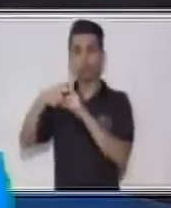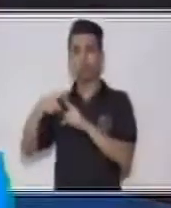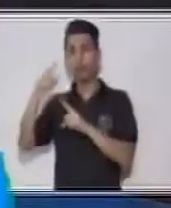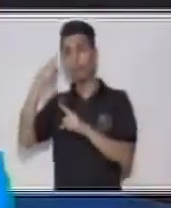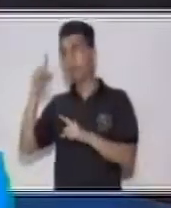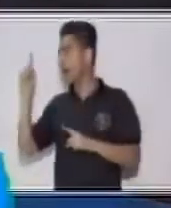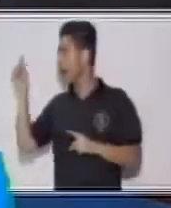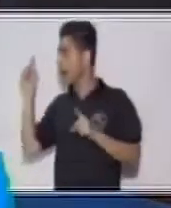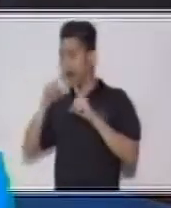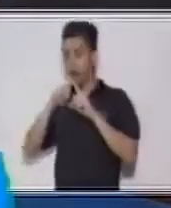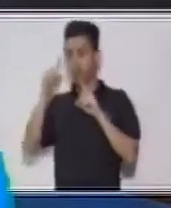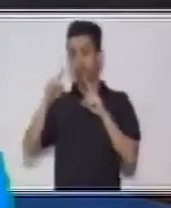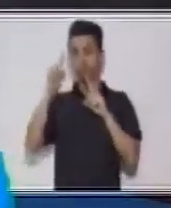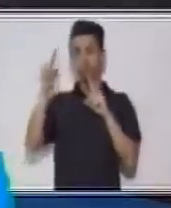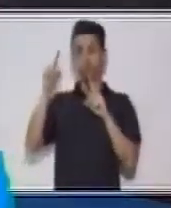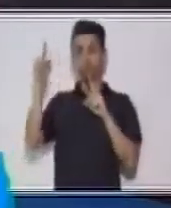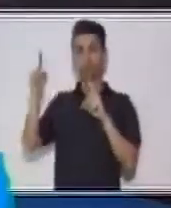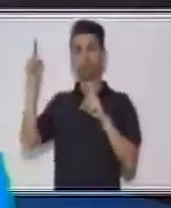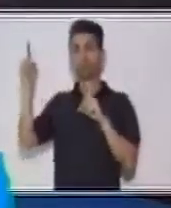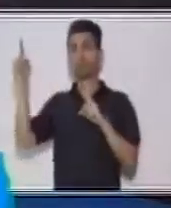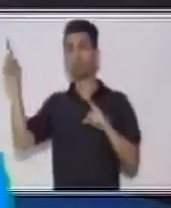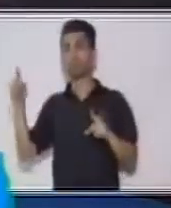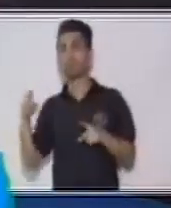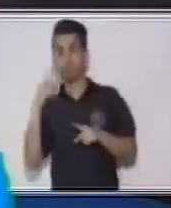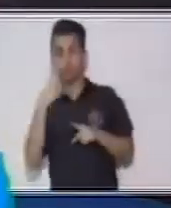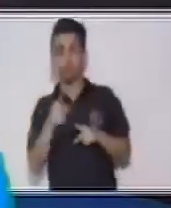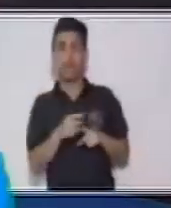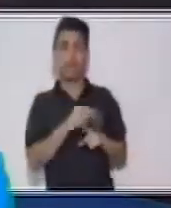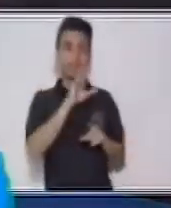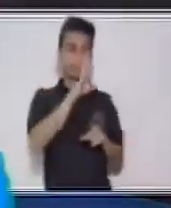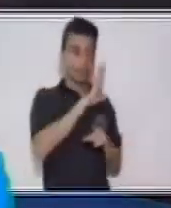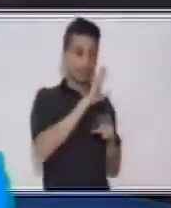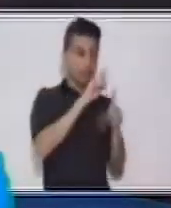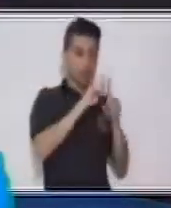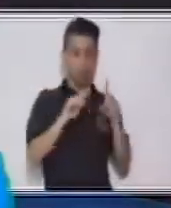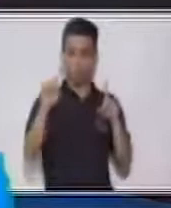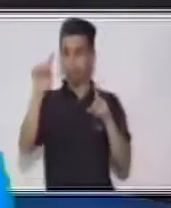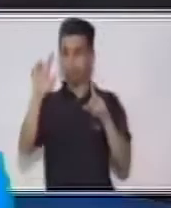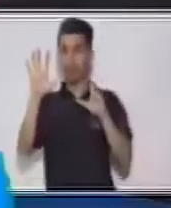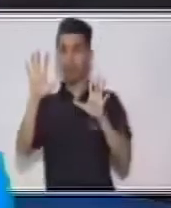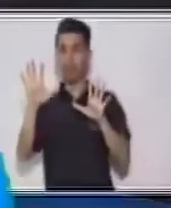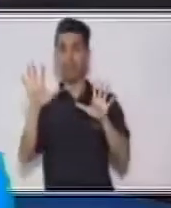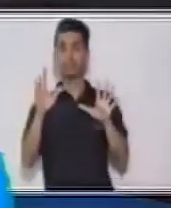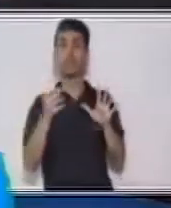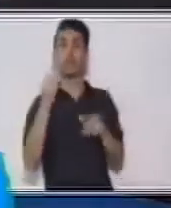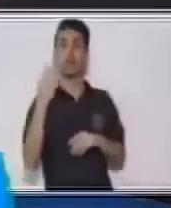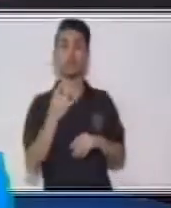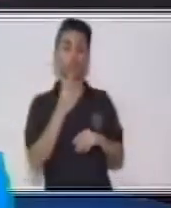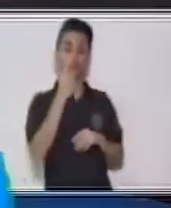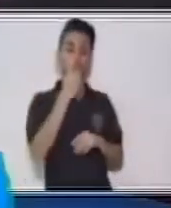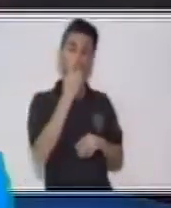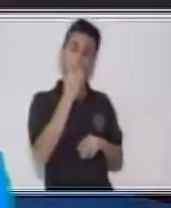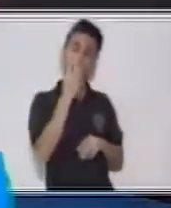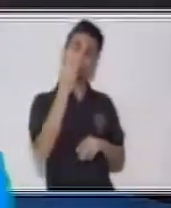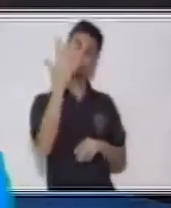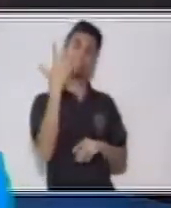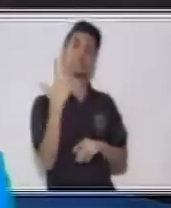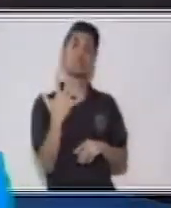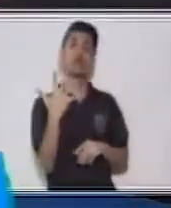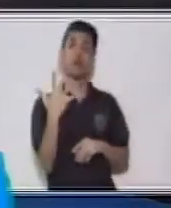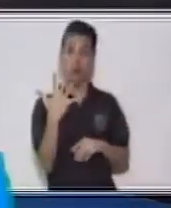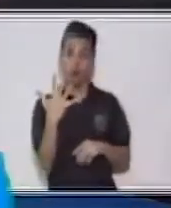ascendente cuántos números hay de 5 a 10 muy bien hay 5 5 5 10